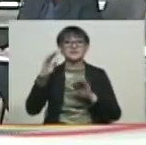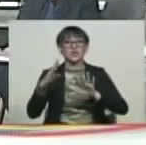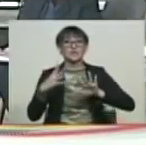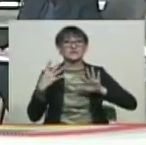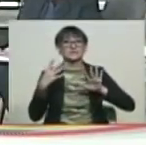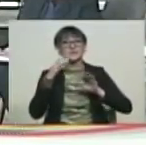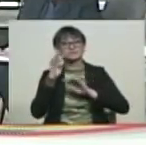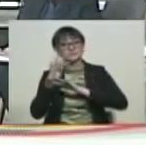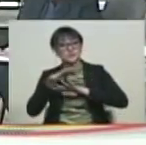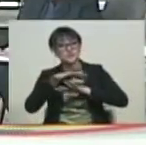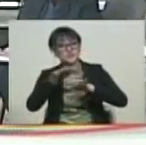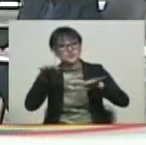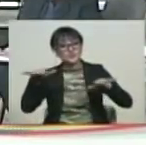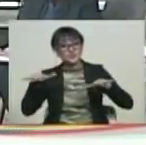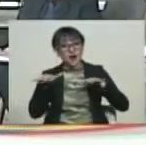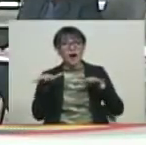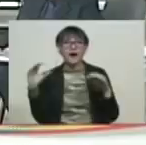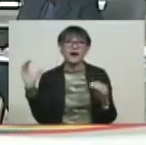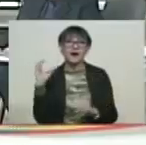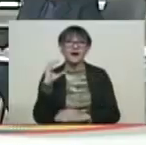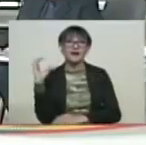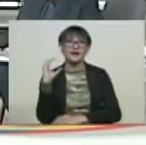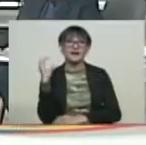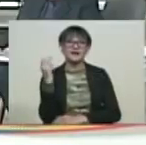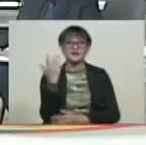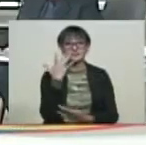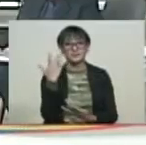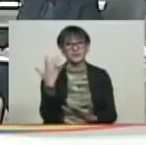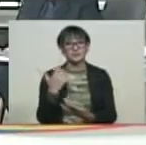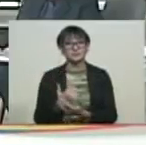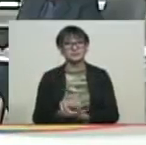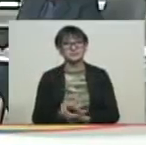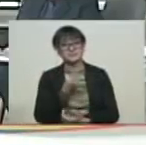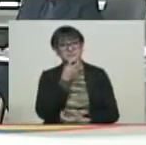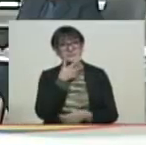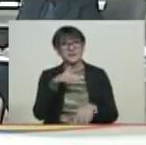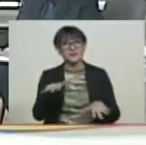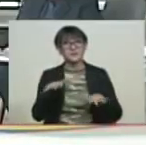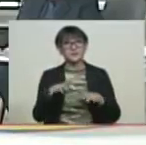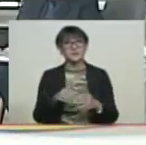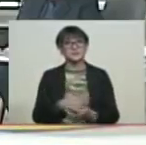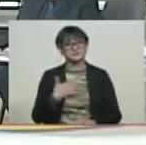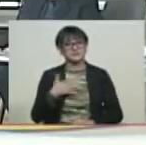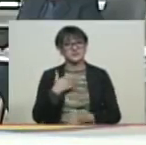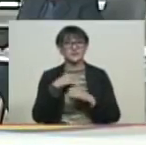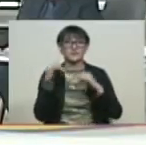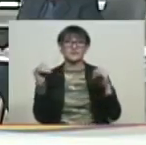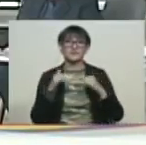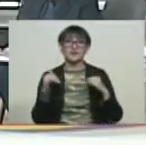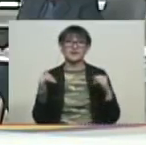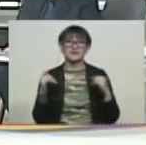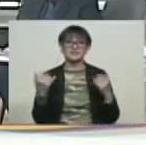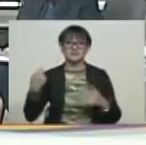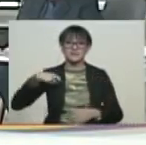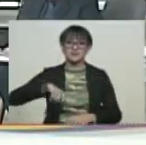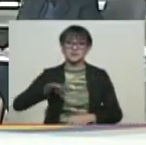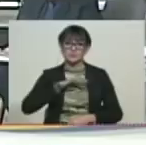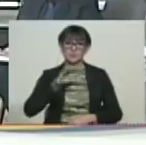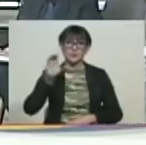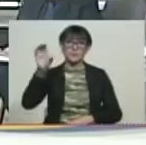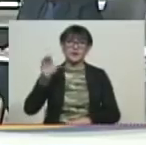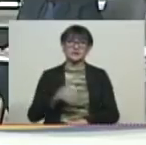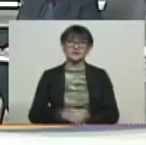ve toda la Gran Caracas con una sola vista. Esto es una belleza. Me siento feliz. Inversionistas de la